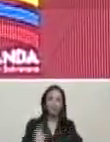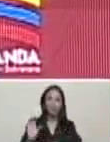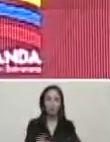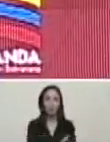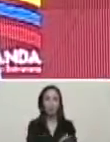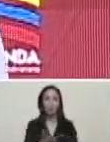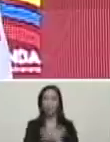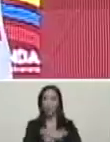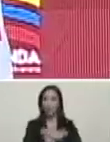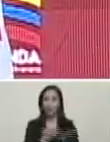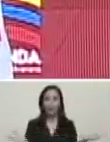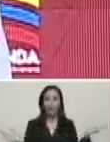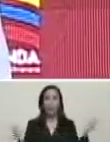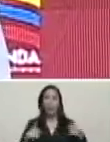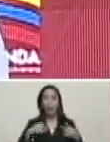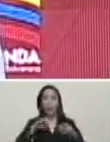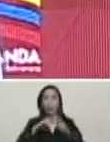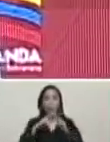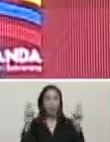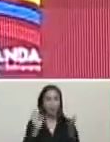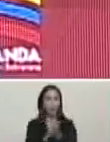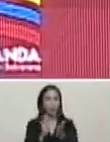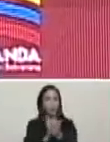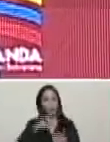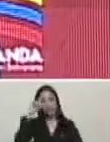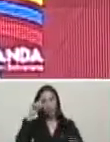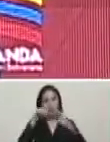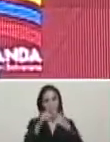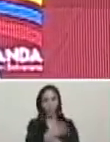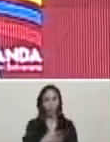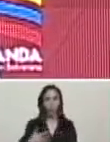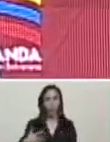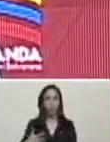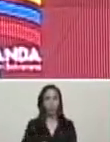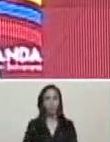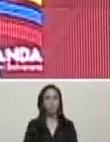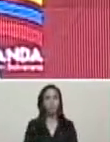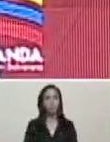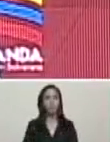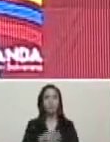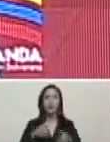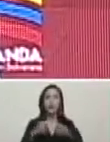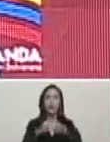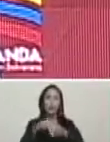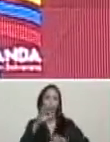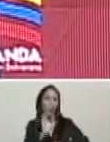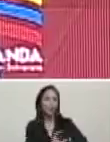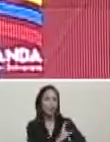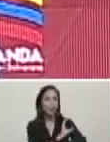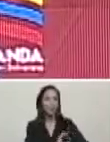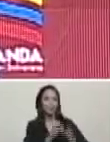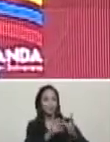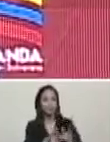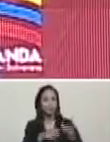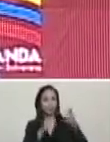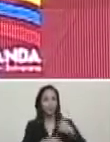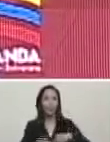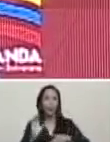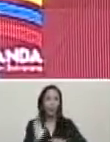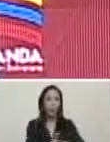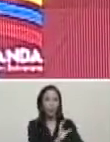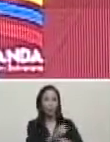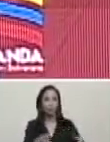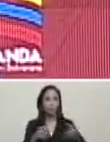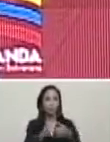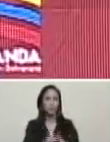Queremos la paz, dice qué canción de este grupo folclórico del joropo tuyero. No hablemos de